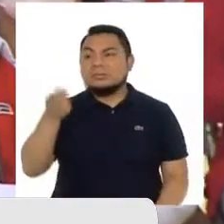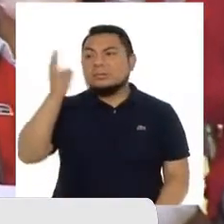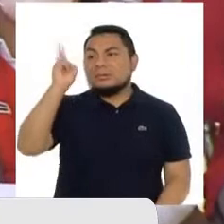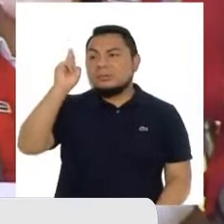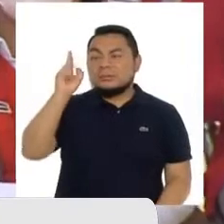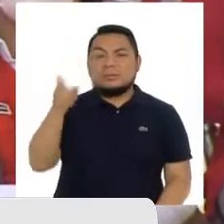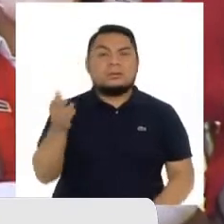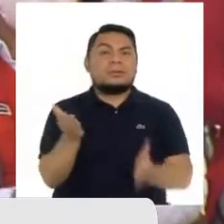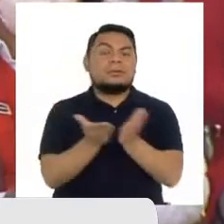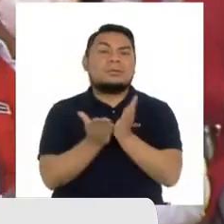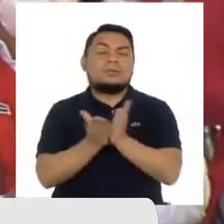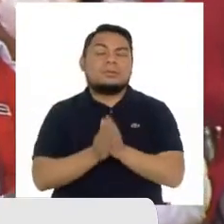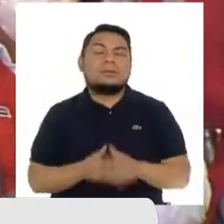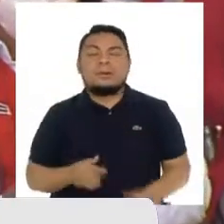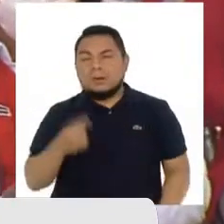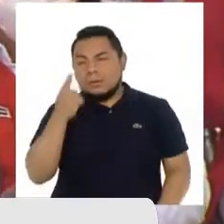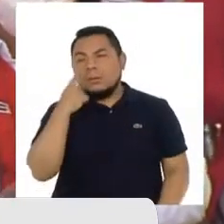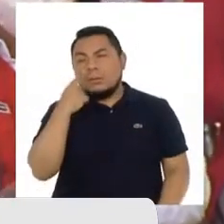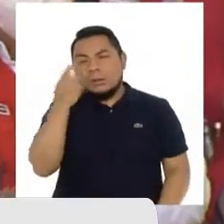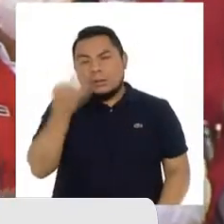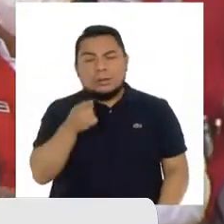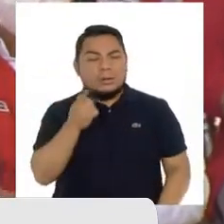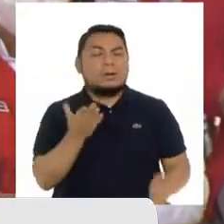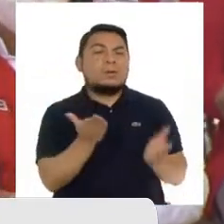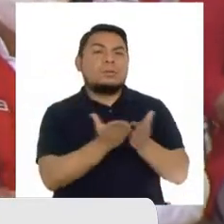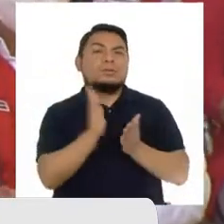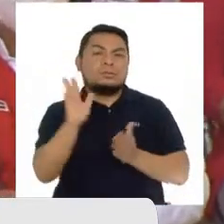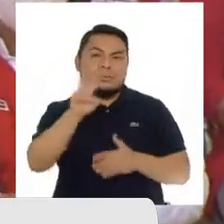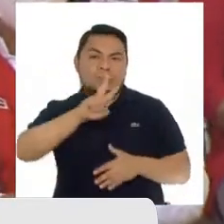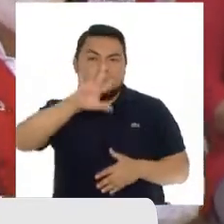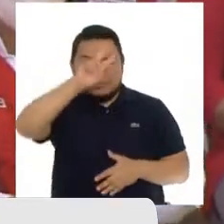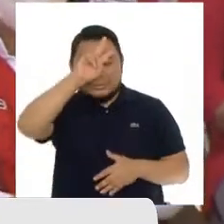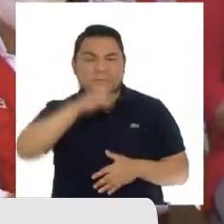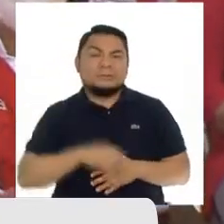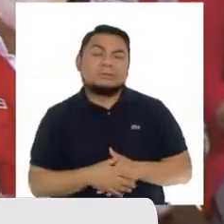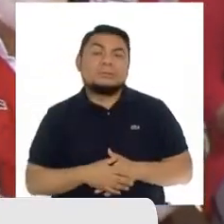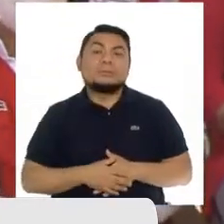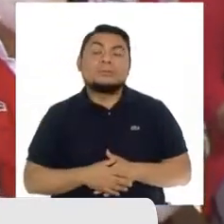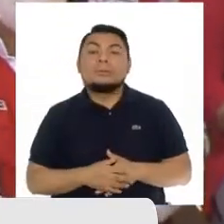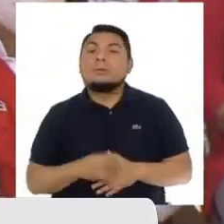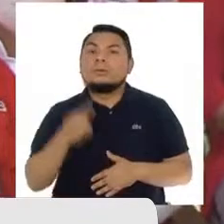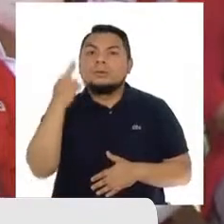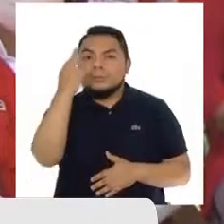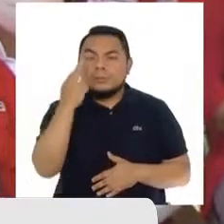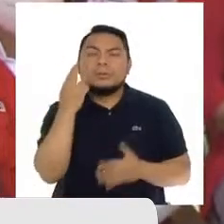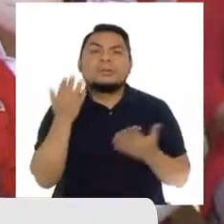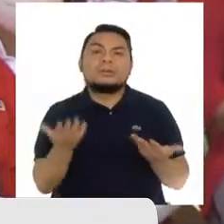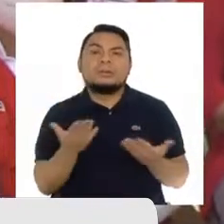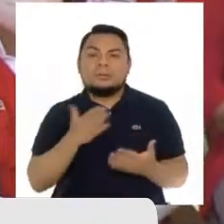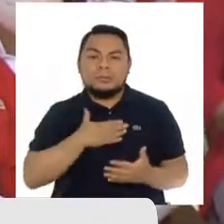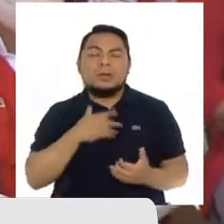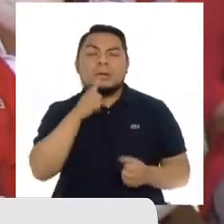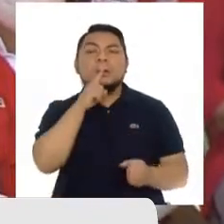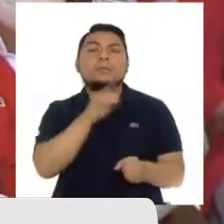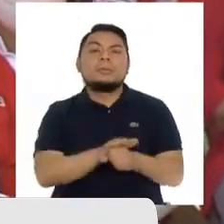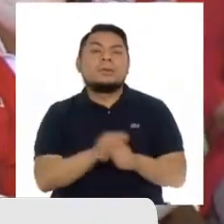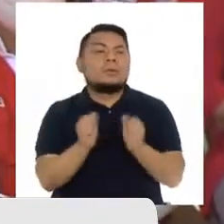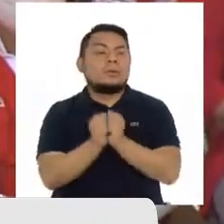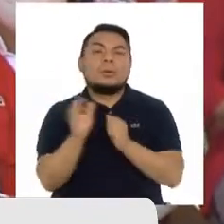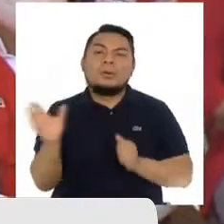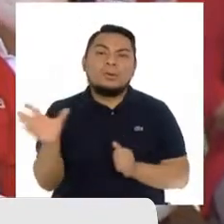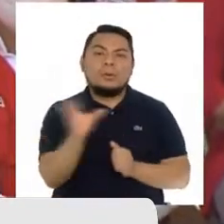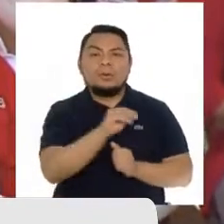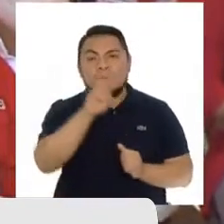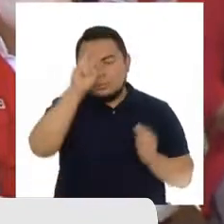escuela conoce la realidad educativa de su país por ello mi compromiso con todos los